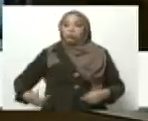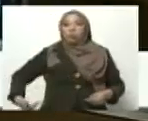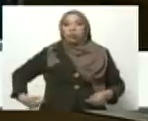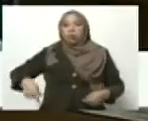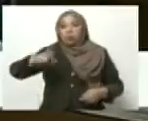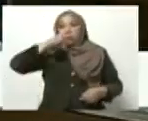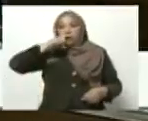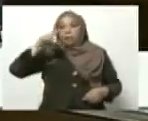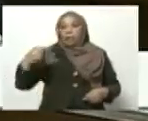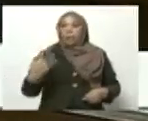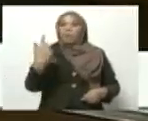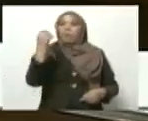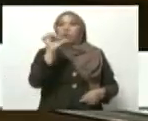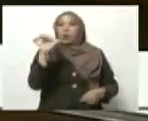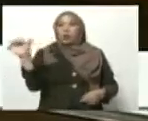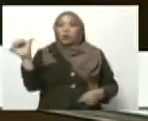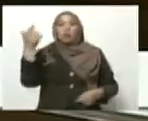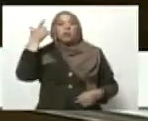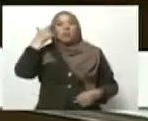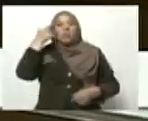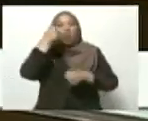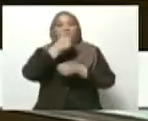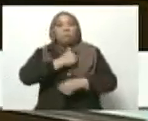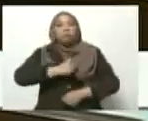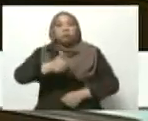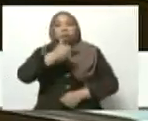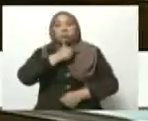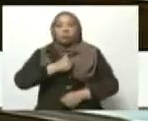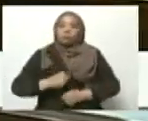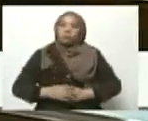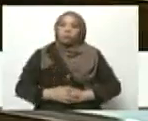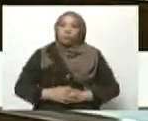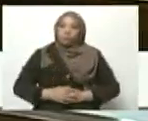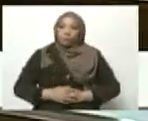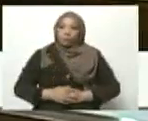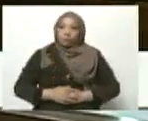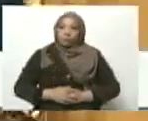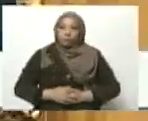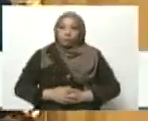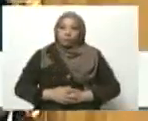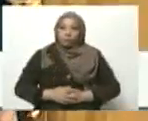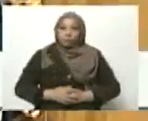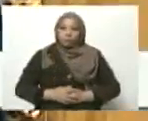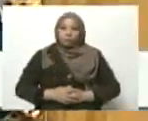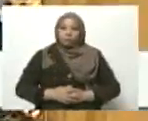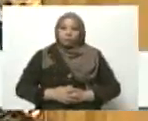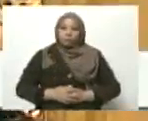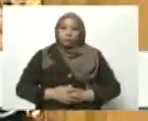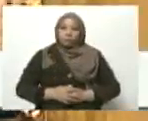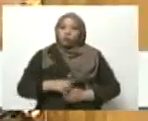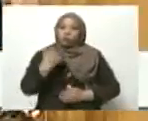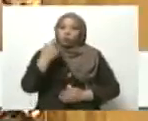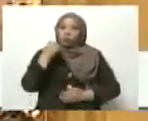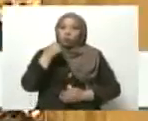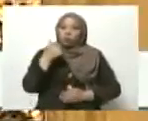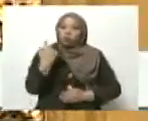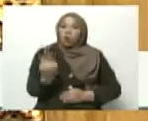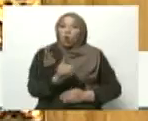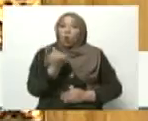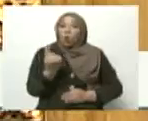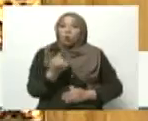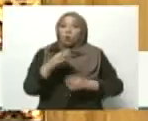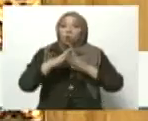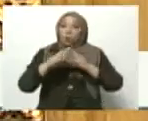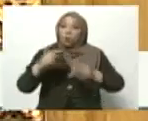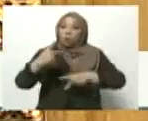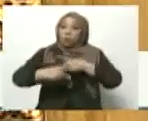aguanta una semana. Esa era la expectativa, a todos le vendieron ese cuento. Sin ese petróleo esto no dura una semana, y por eso únanse todas las